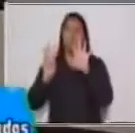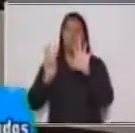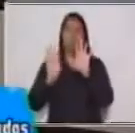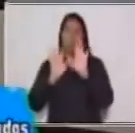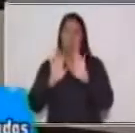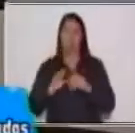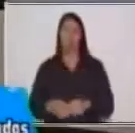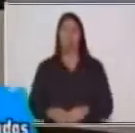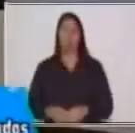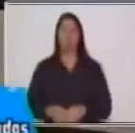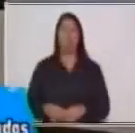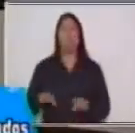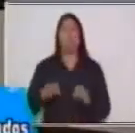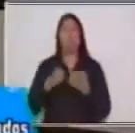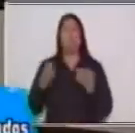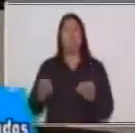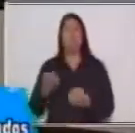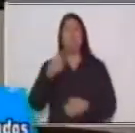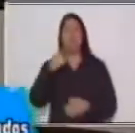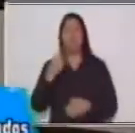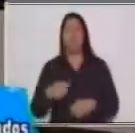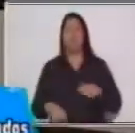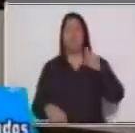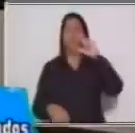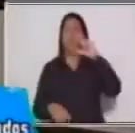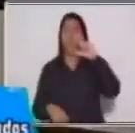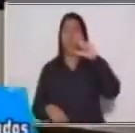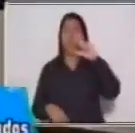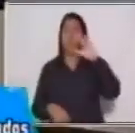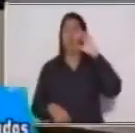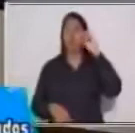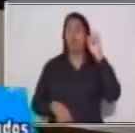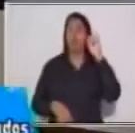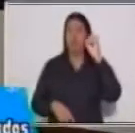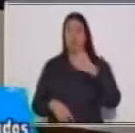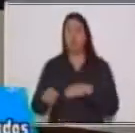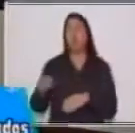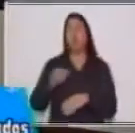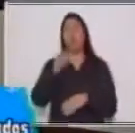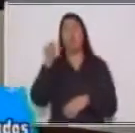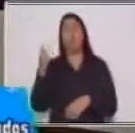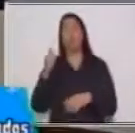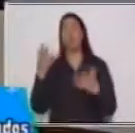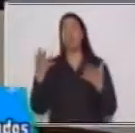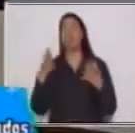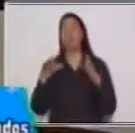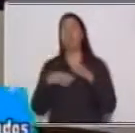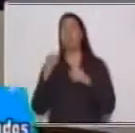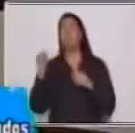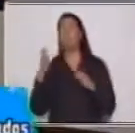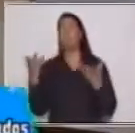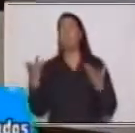colocamos C de Celsius, luego acá nos dicen 40